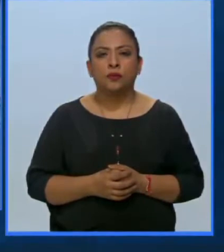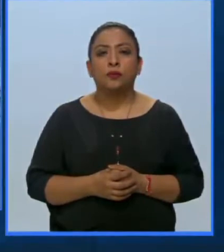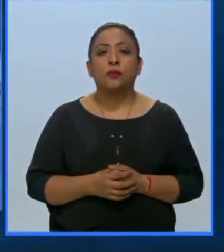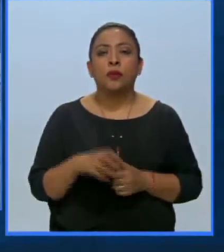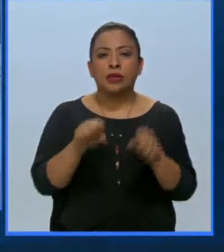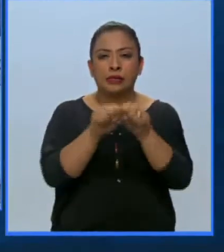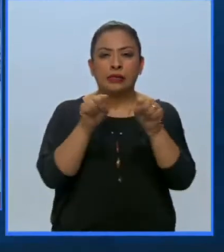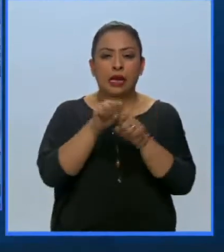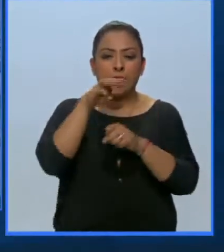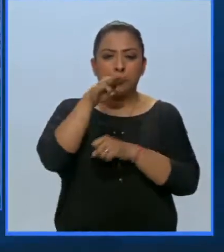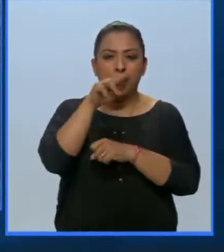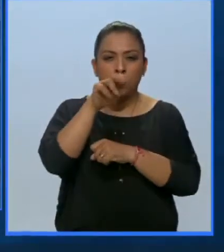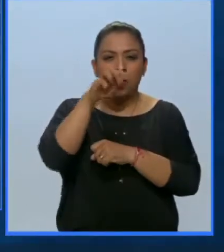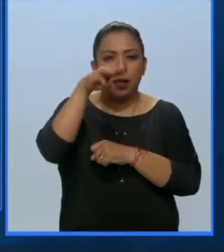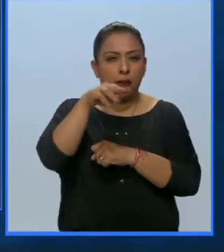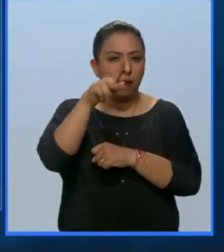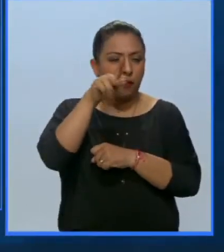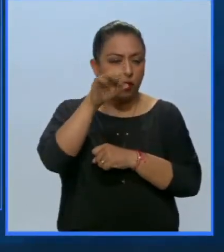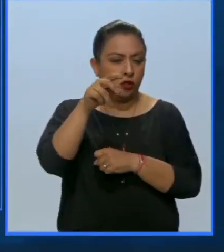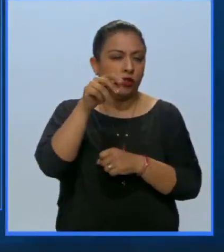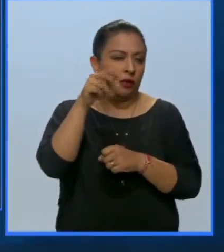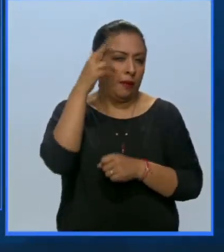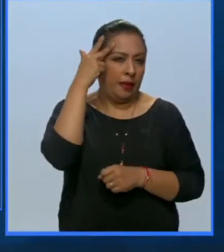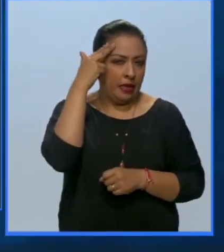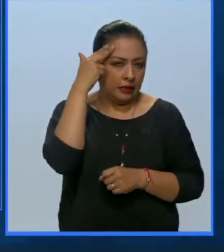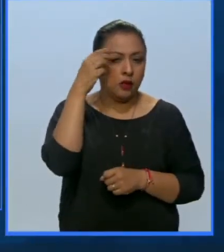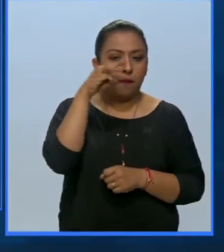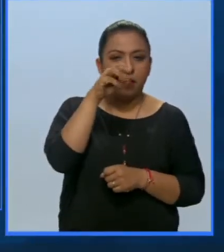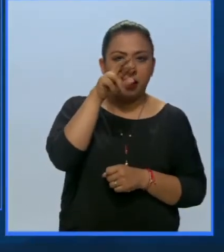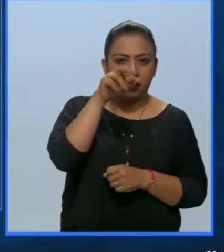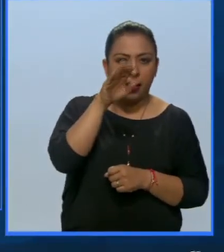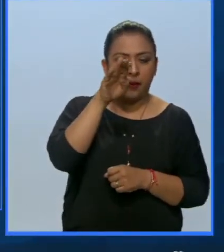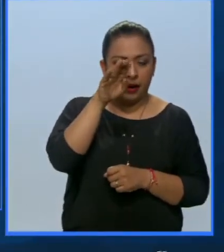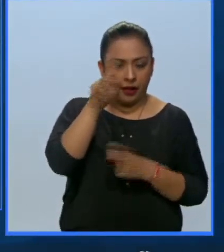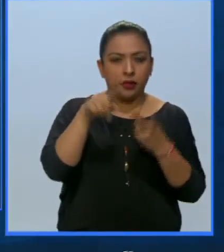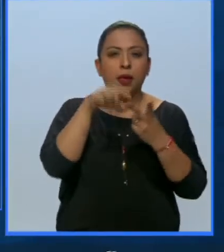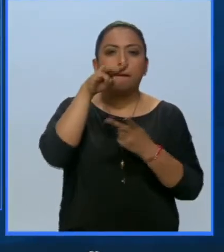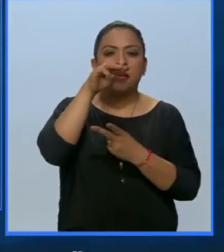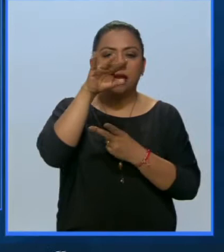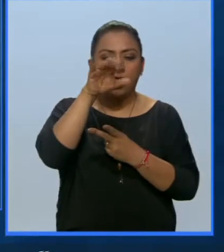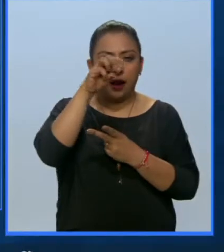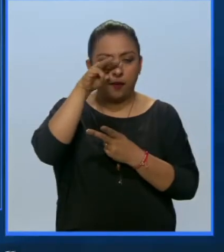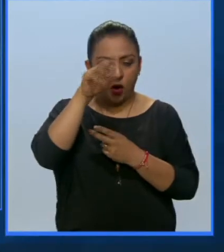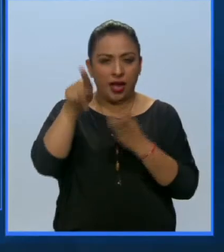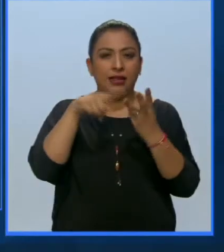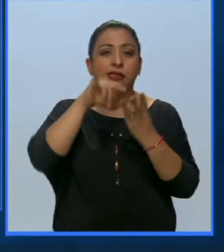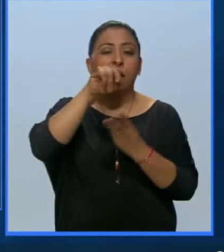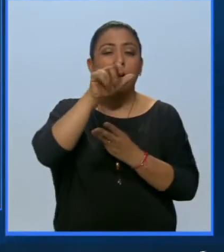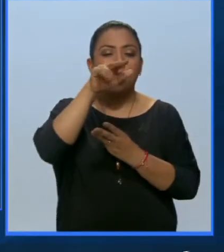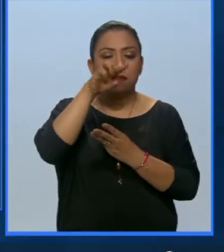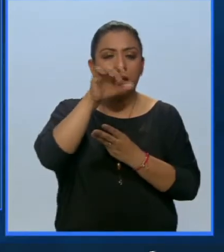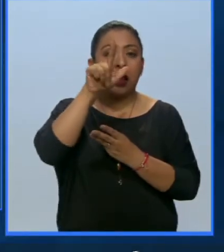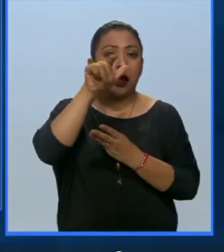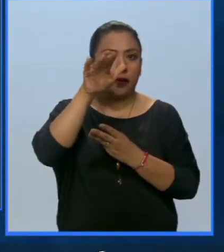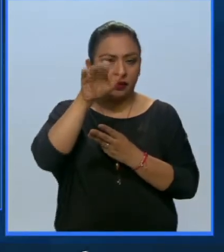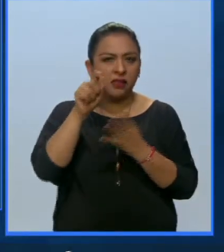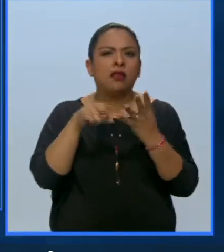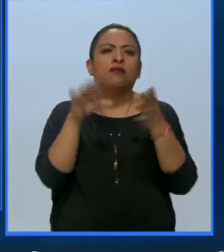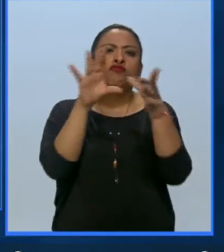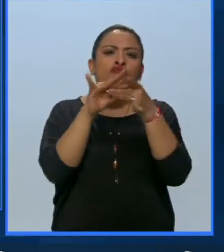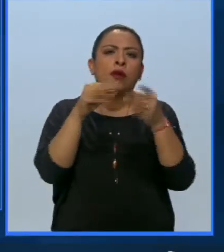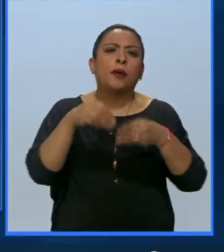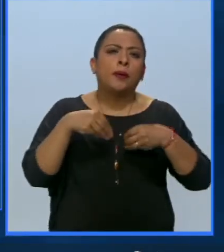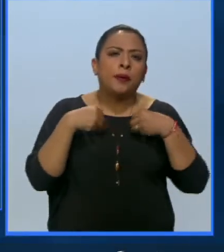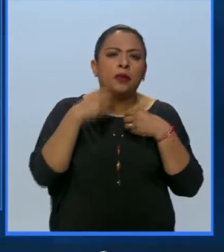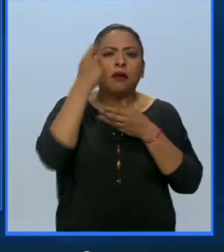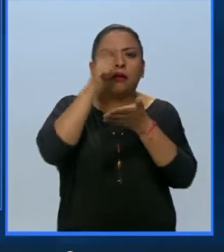En la sala Manuel M. Ponce del Palacio de Bellas Artes, María Baranda, Micaela Morales López y Jaime Labastida hablaron de la vida y